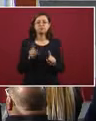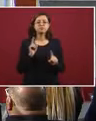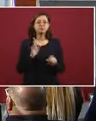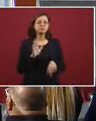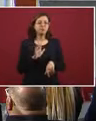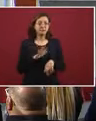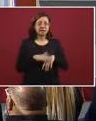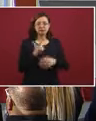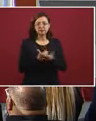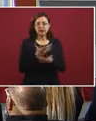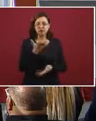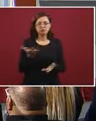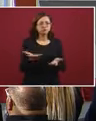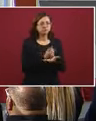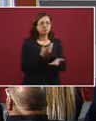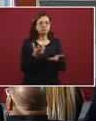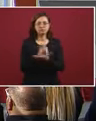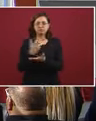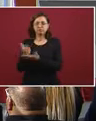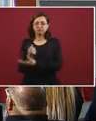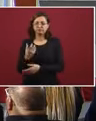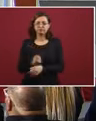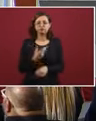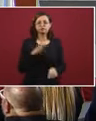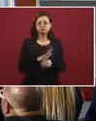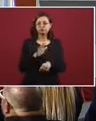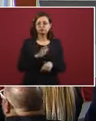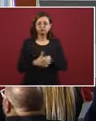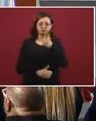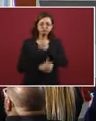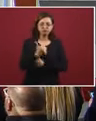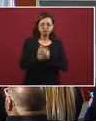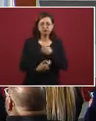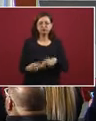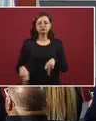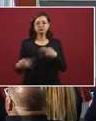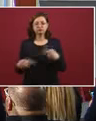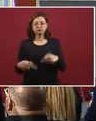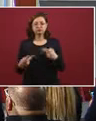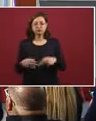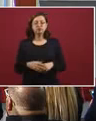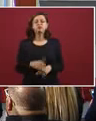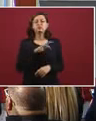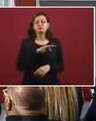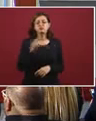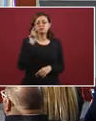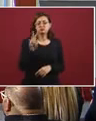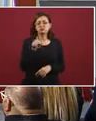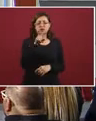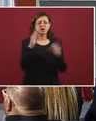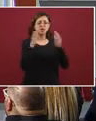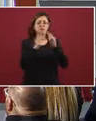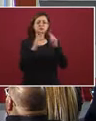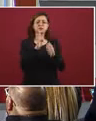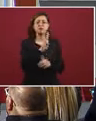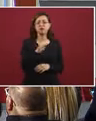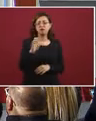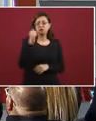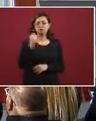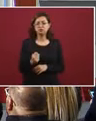sobreprecio en particular de algunos bienes que destacaron en la puja. Ahí pueden ver, tenemos una casa en Baja California